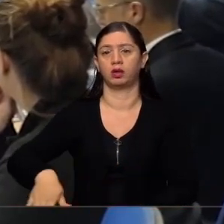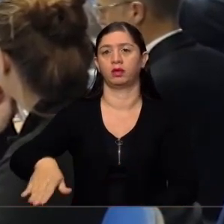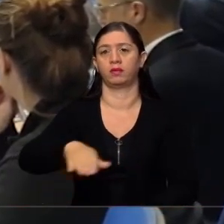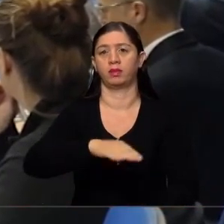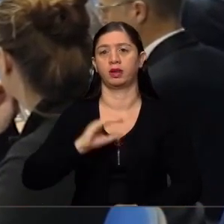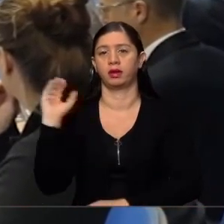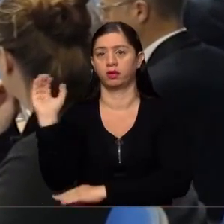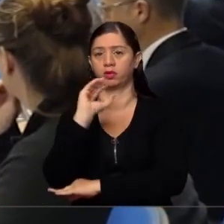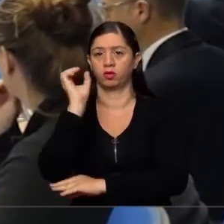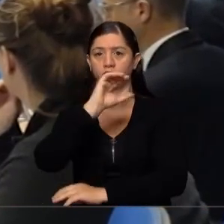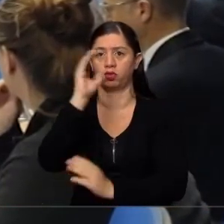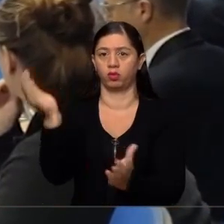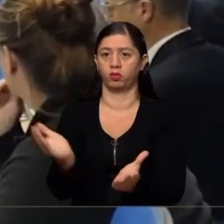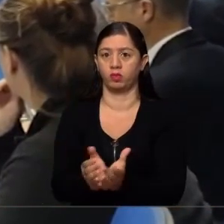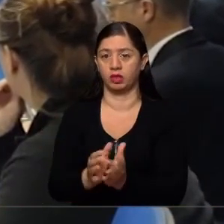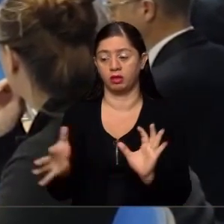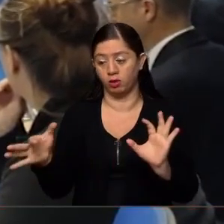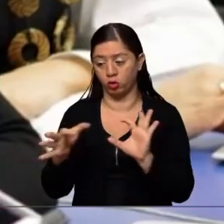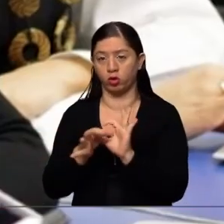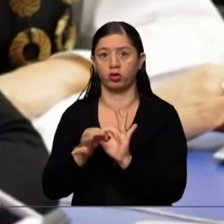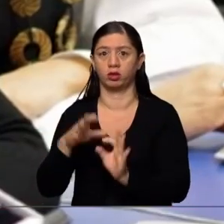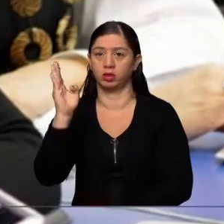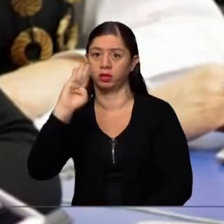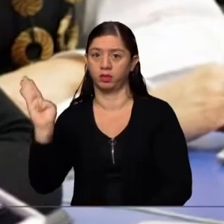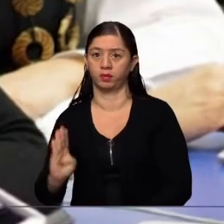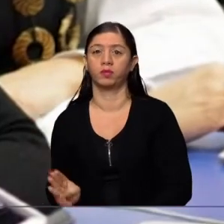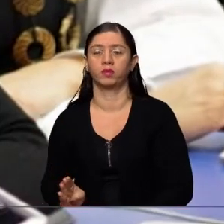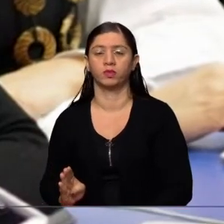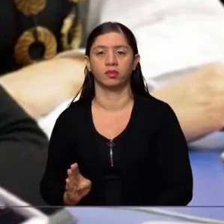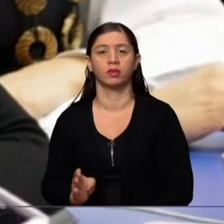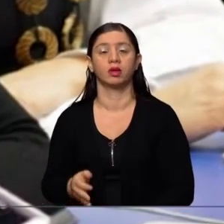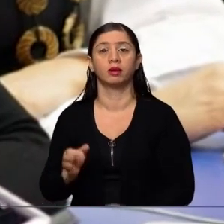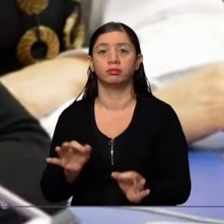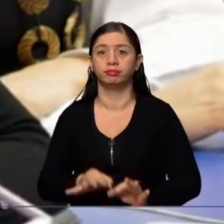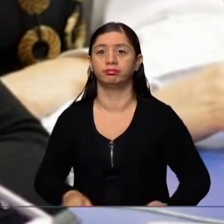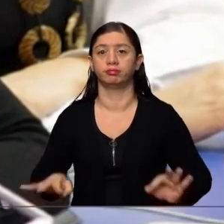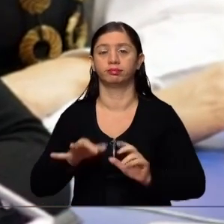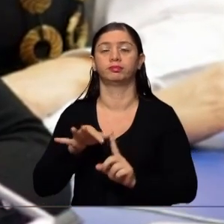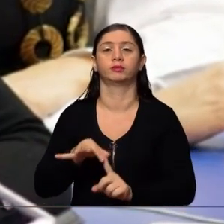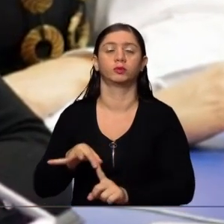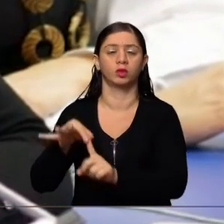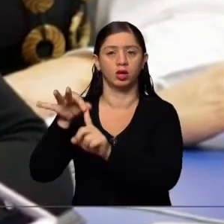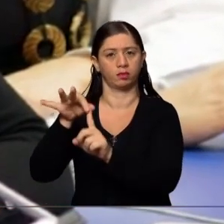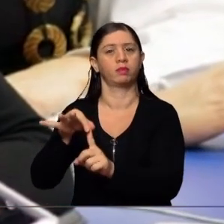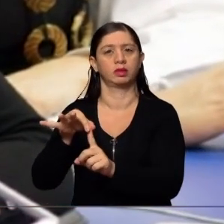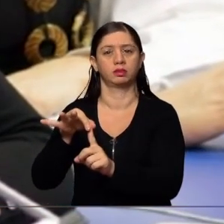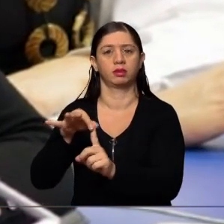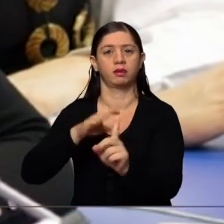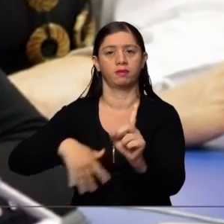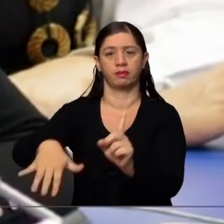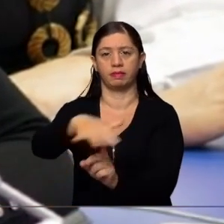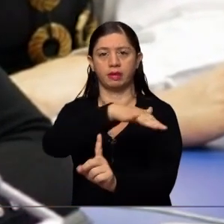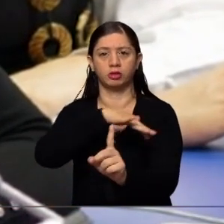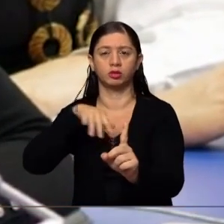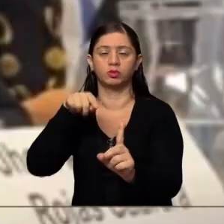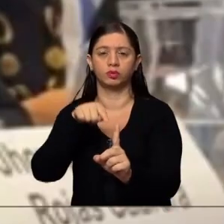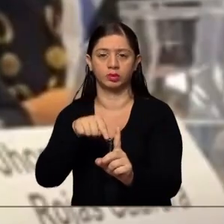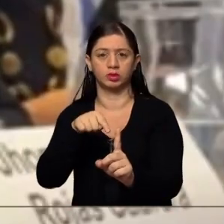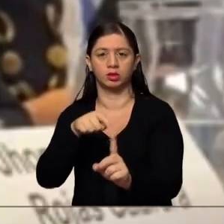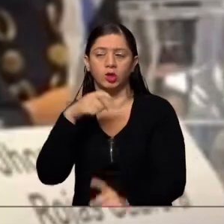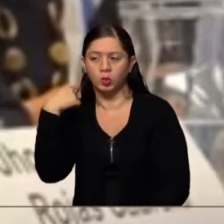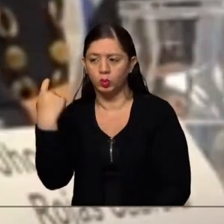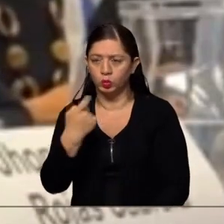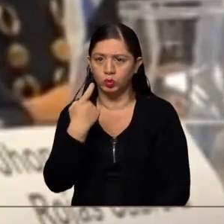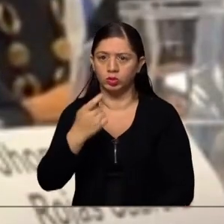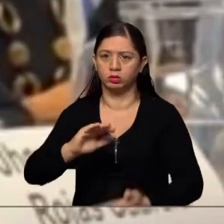para la conexión con el Brasil. La defensa especial es en el medio ambiente y la búsqueda